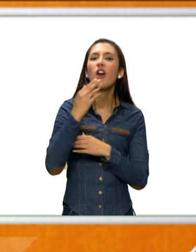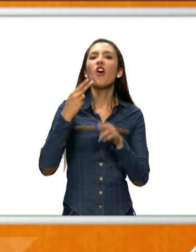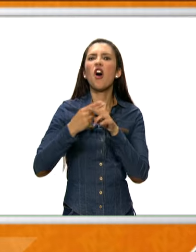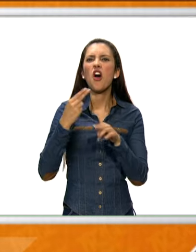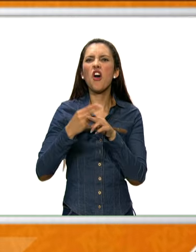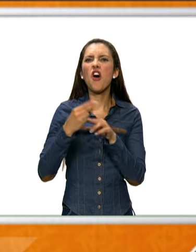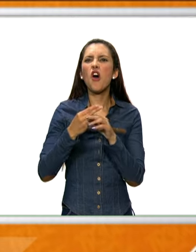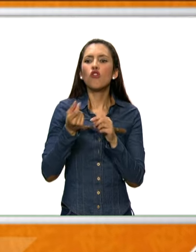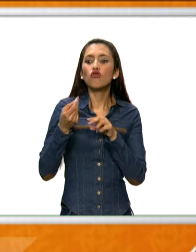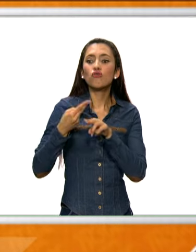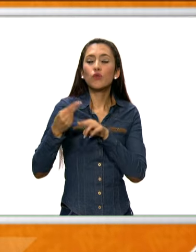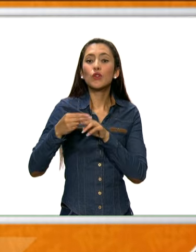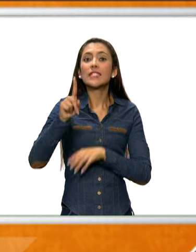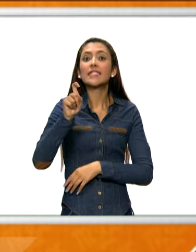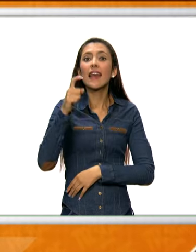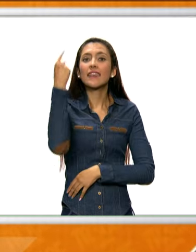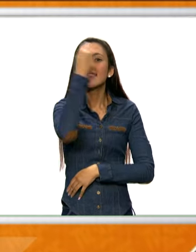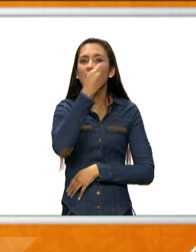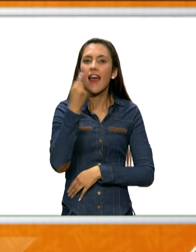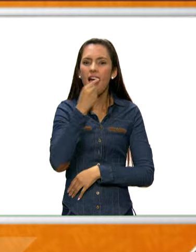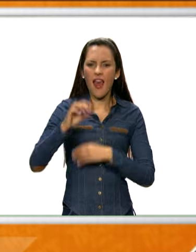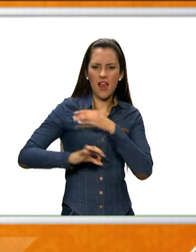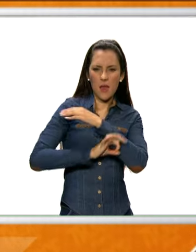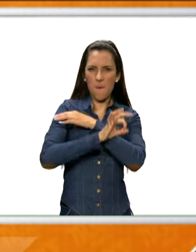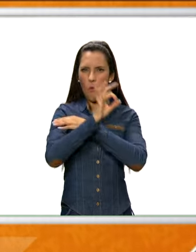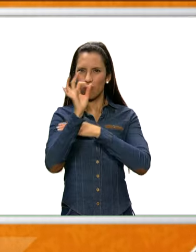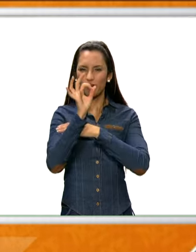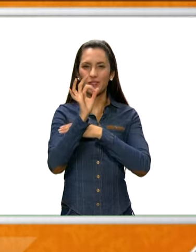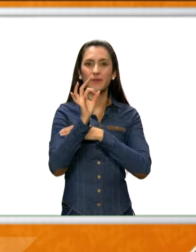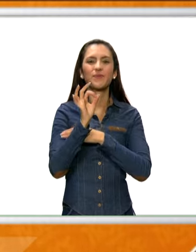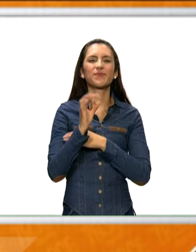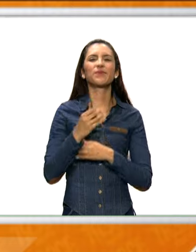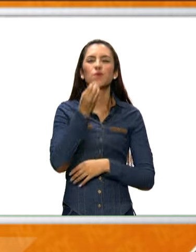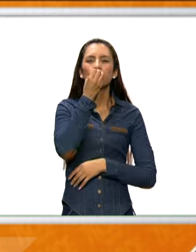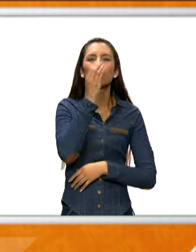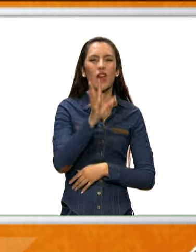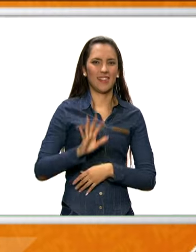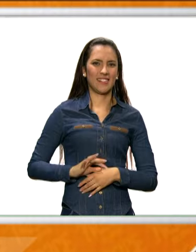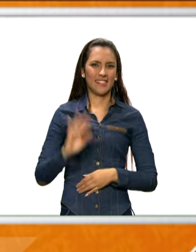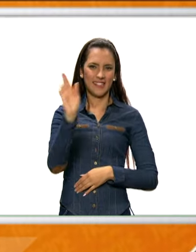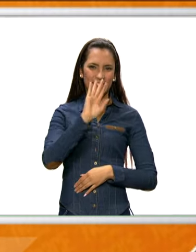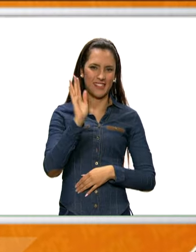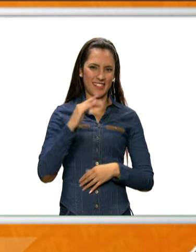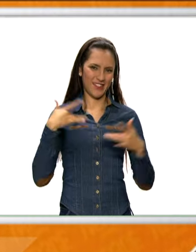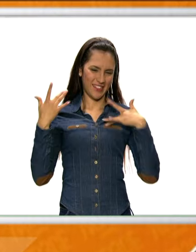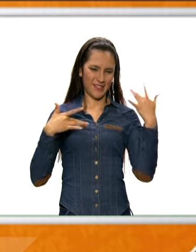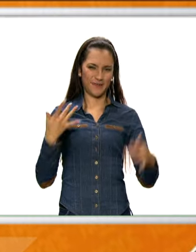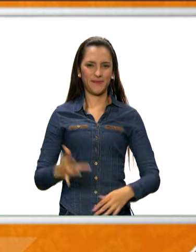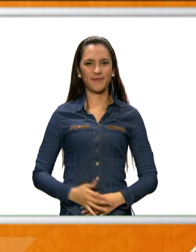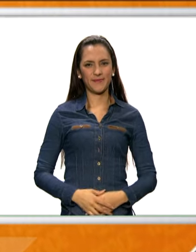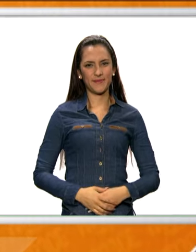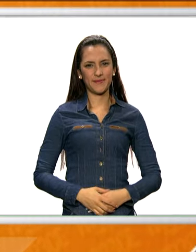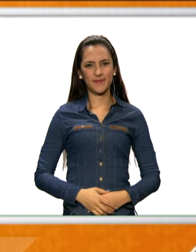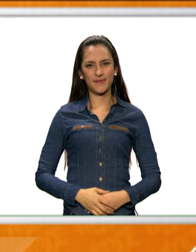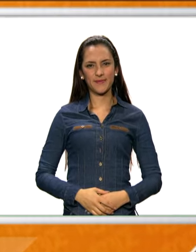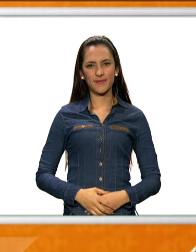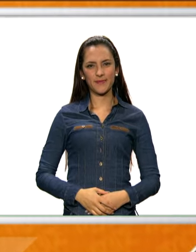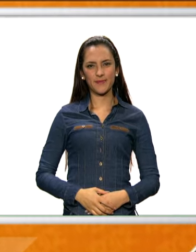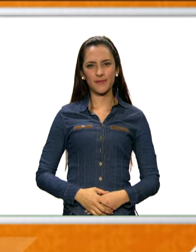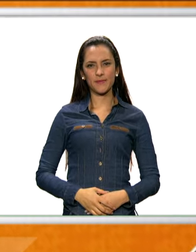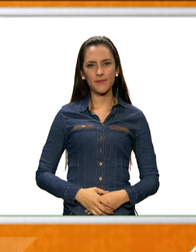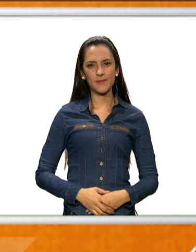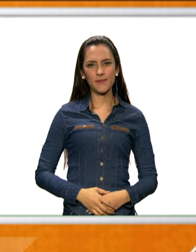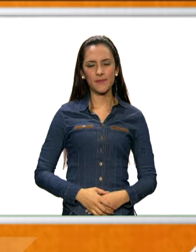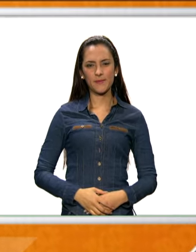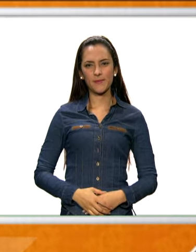el estreno el 6 de septiembre del Crepúsculo hasta el Amanecer. Les mando un beso y disfrútenlo mucho. All right, now